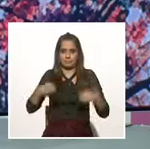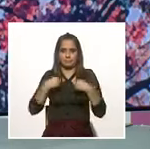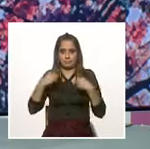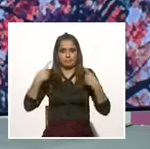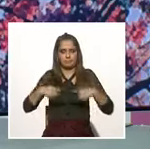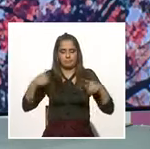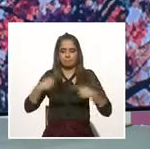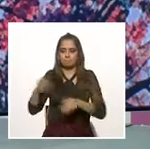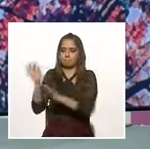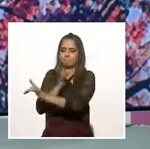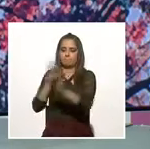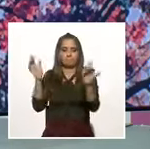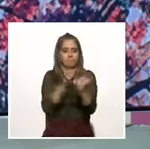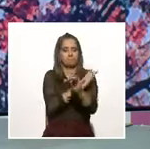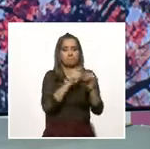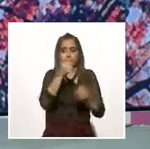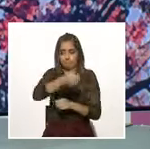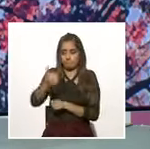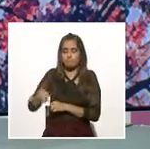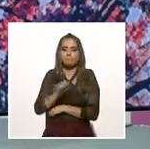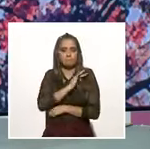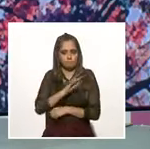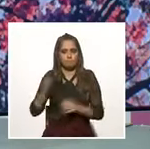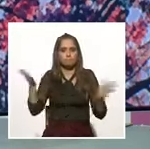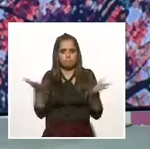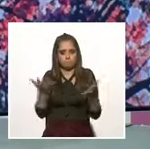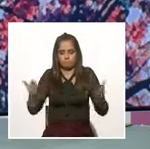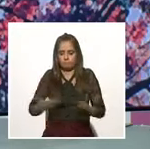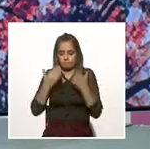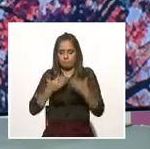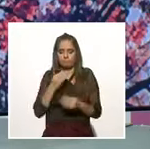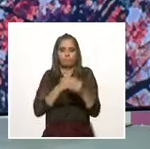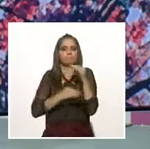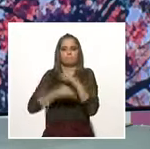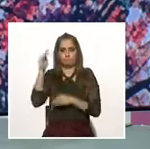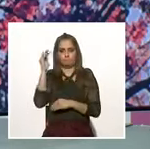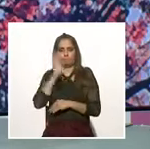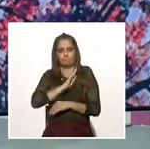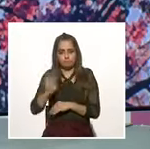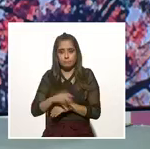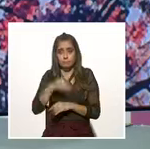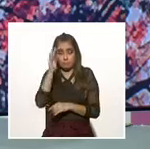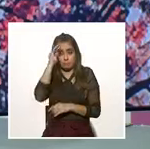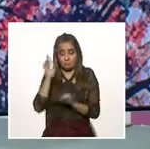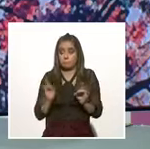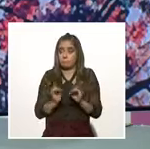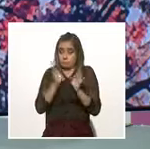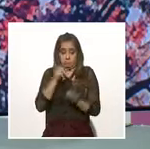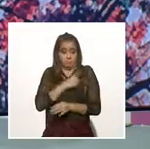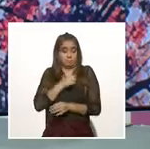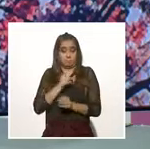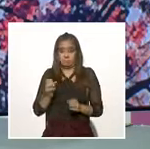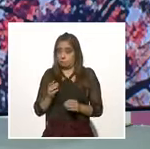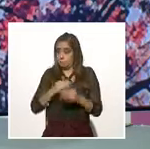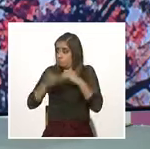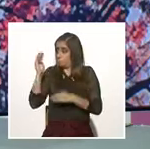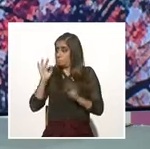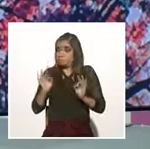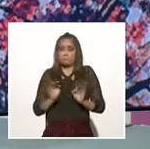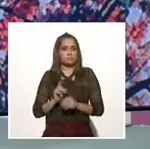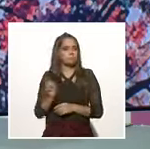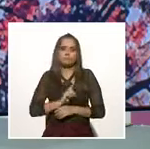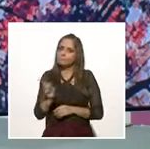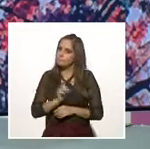posibilidades de crear resiliencia, de generarla, pero la resiliencia no es espontánea. Entonces, es todo un trabajo